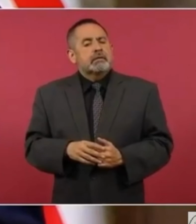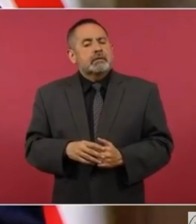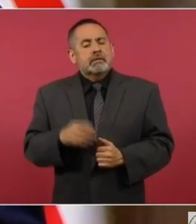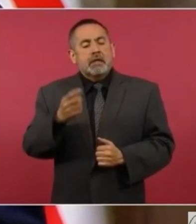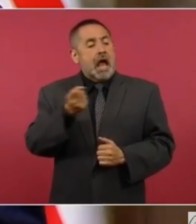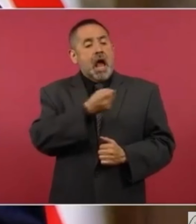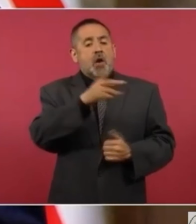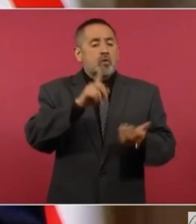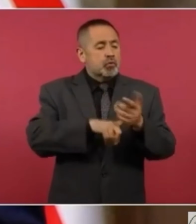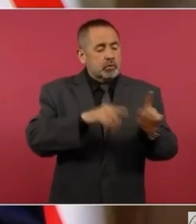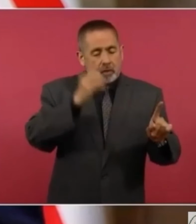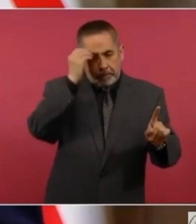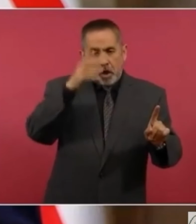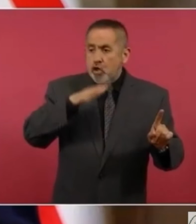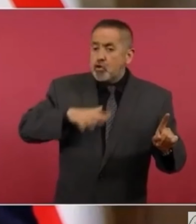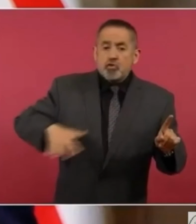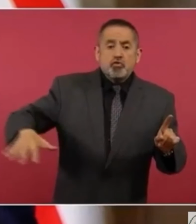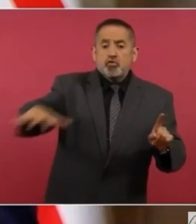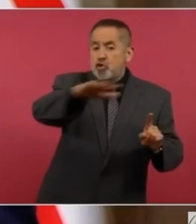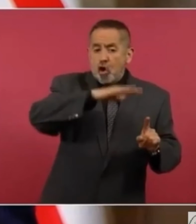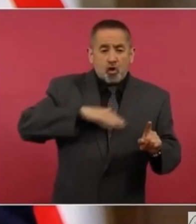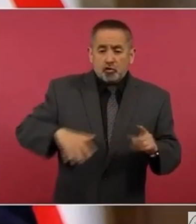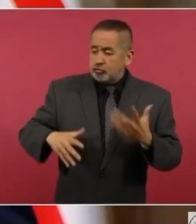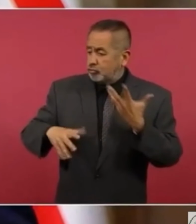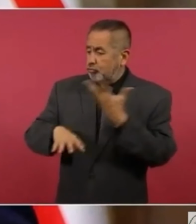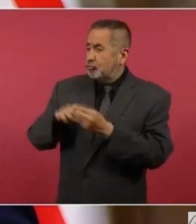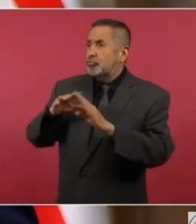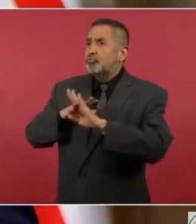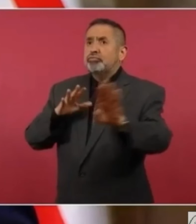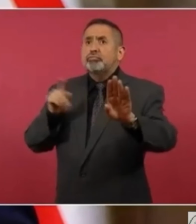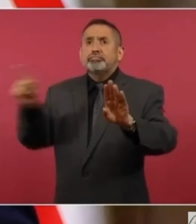se olvidan de que todos somos migrantes.